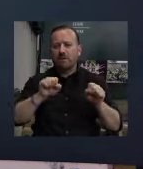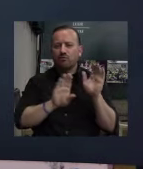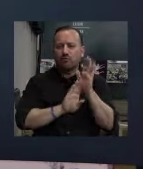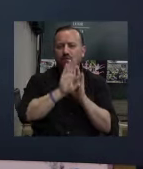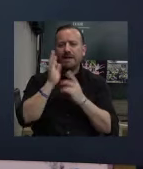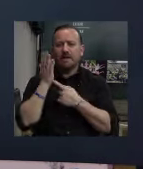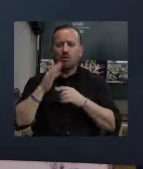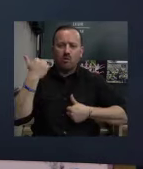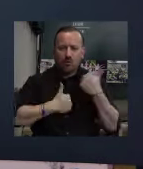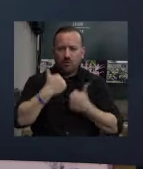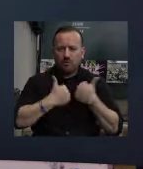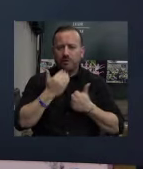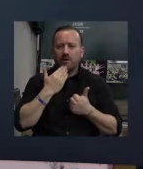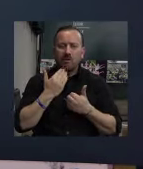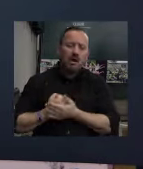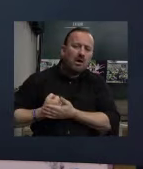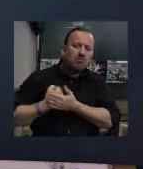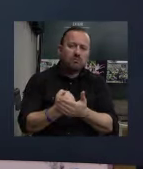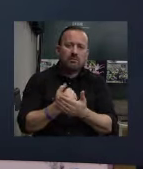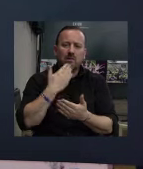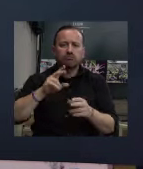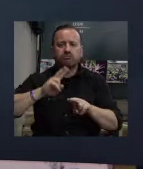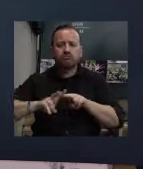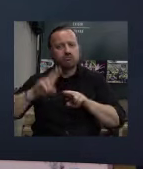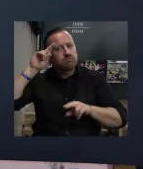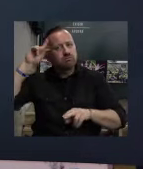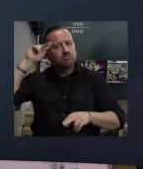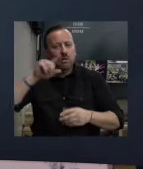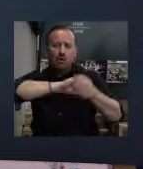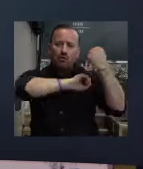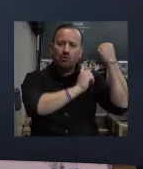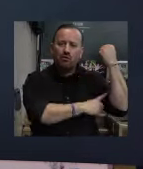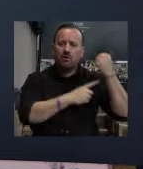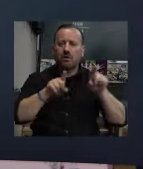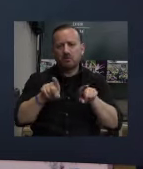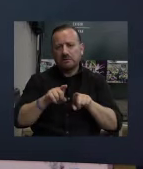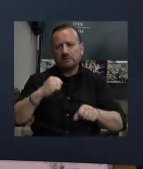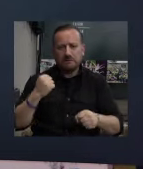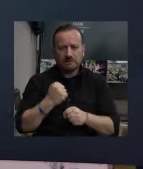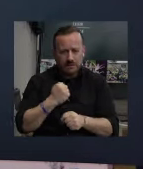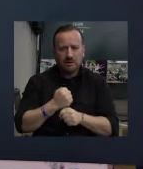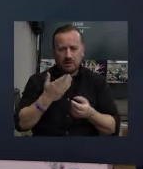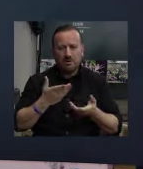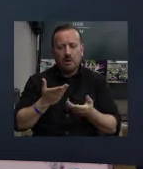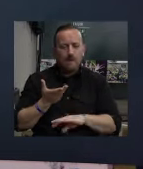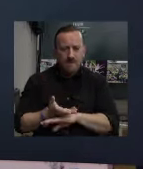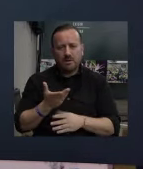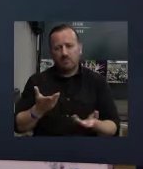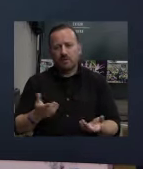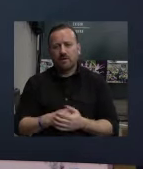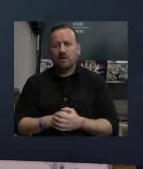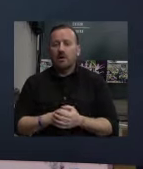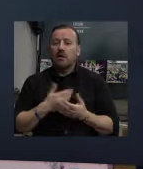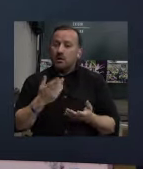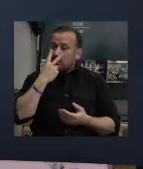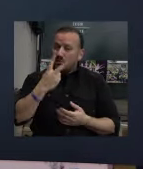profesional y contribuyendo a a la creación de de la fuerza laboral para lo que se nos está pidiendo por lo tanto veo